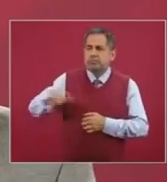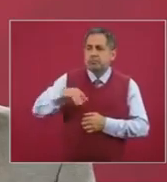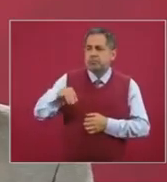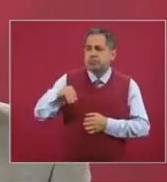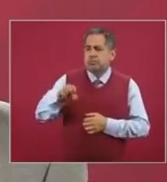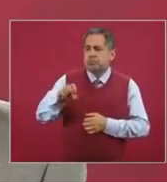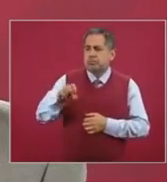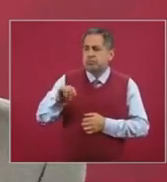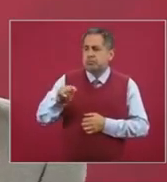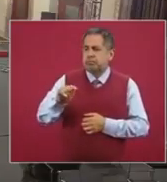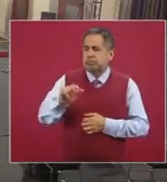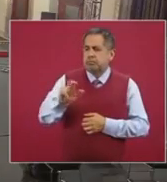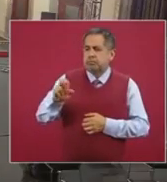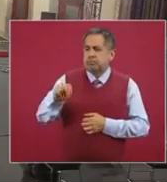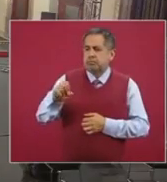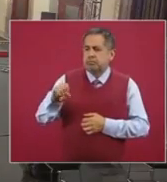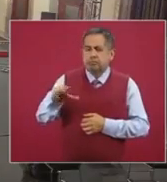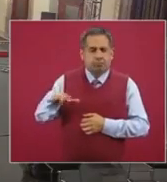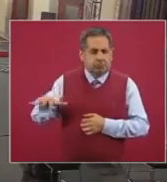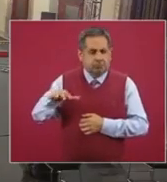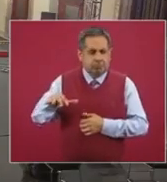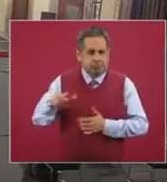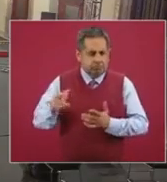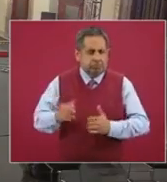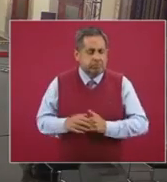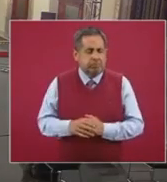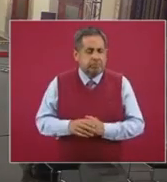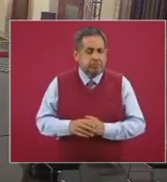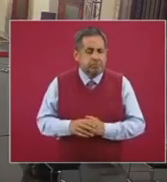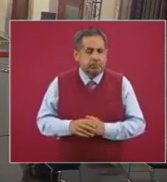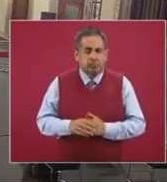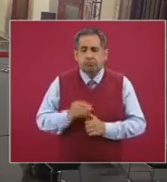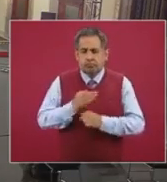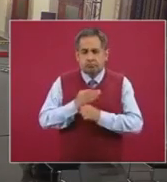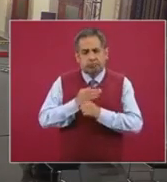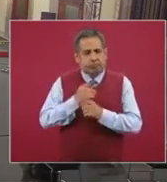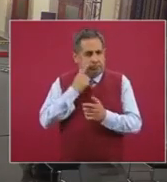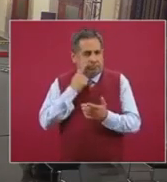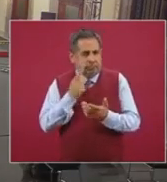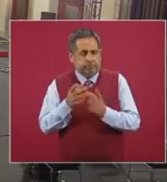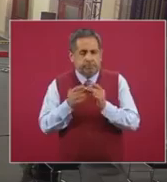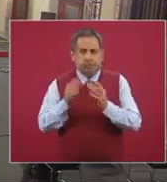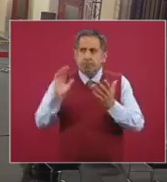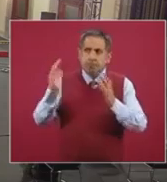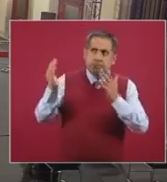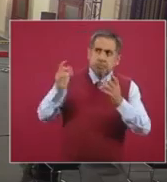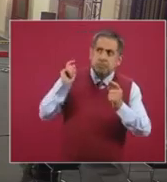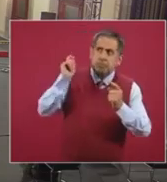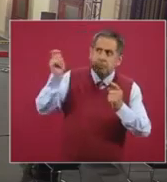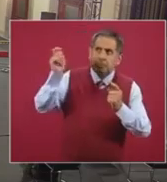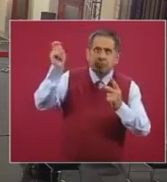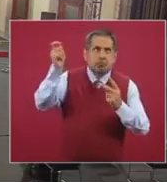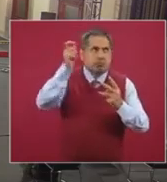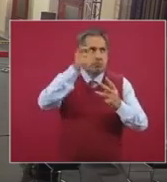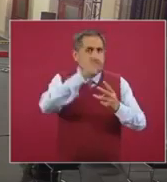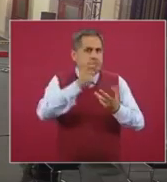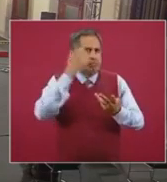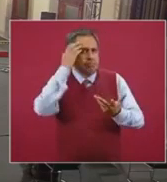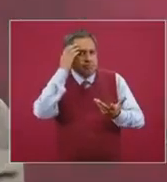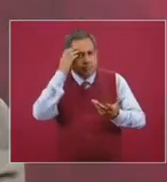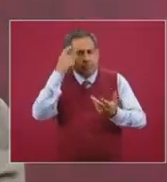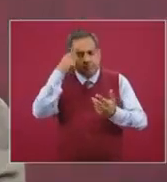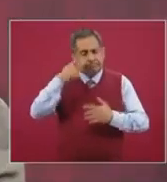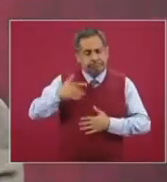Oriental. Veremos, como en otras ocasiones, es útil comparar lo que está ocurriendo en otros países con